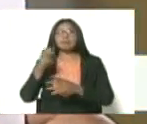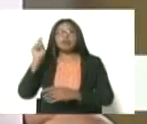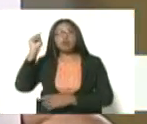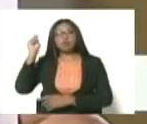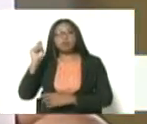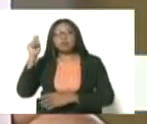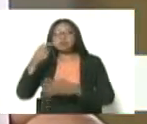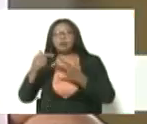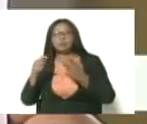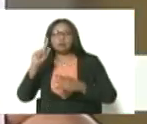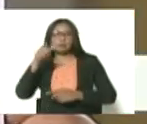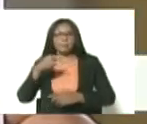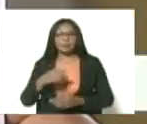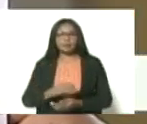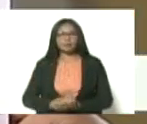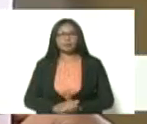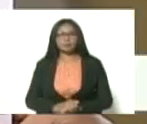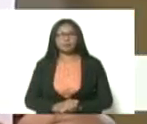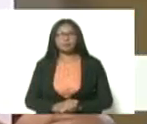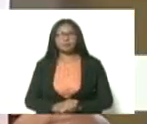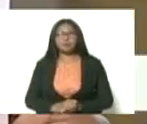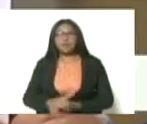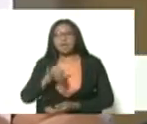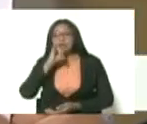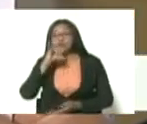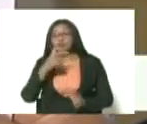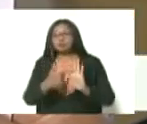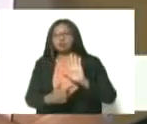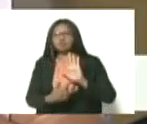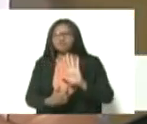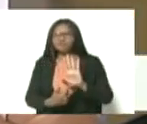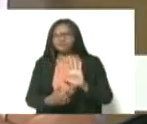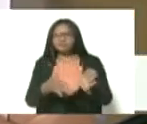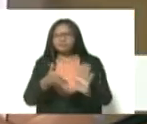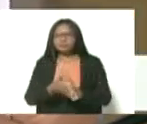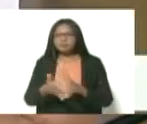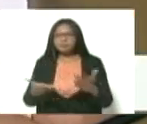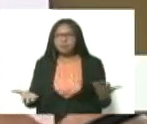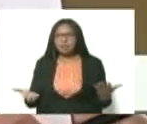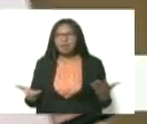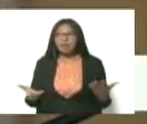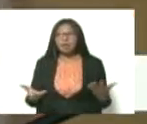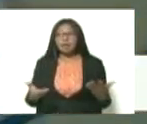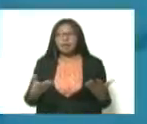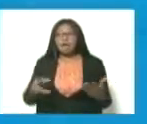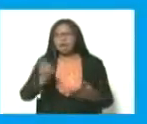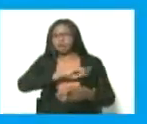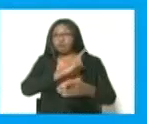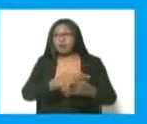senadores. Este informe del GAO es contundente.